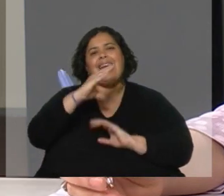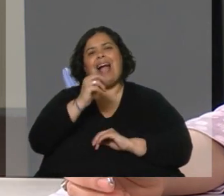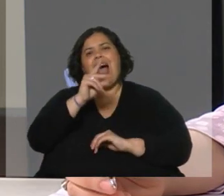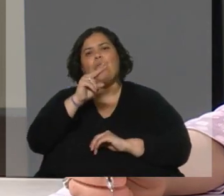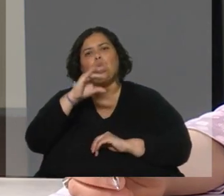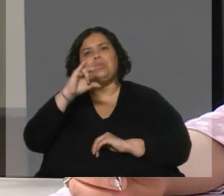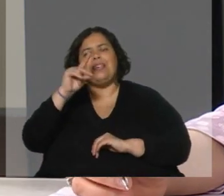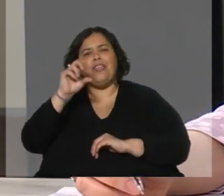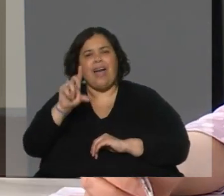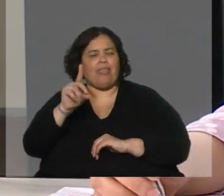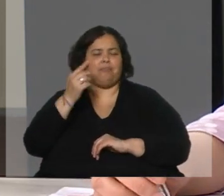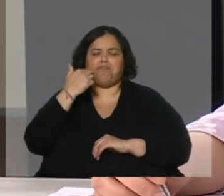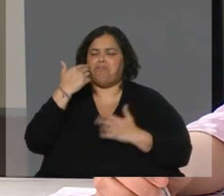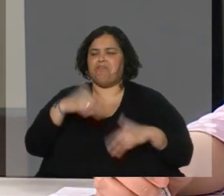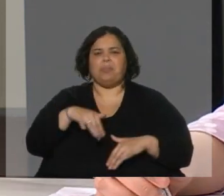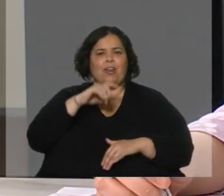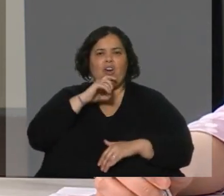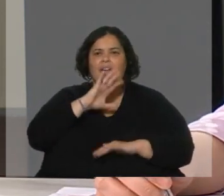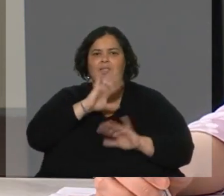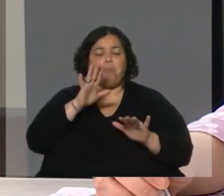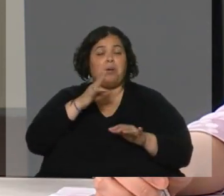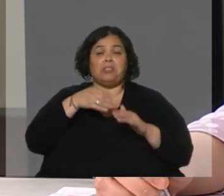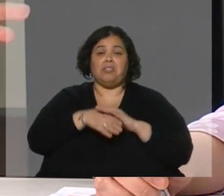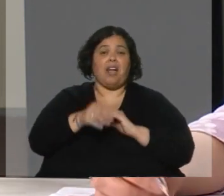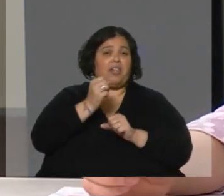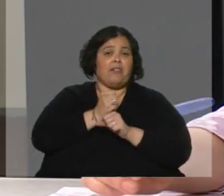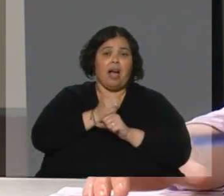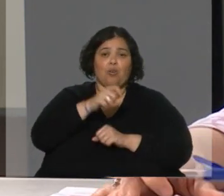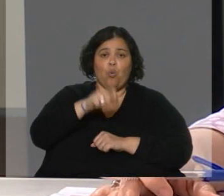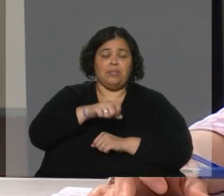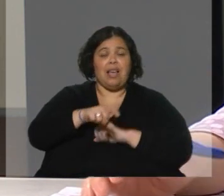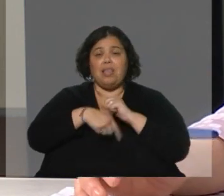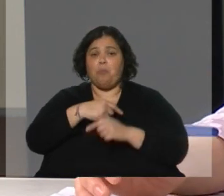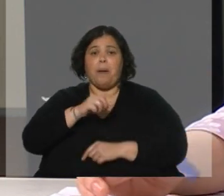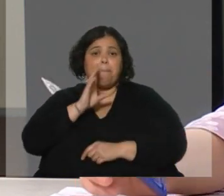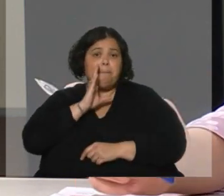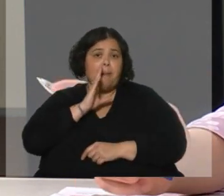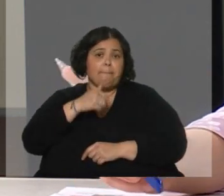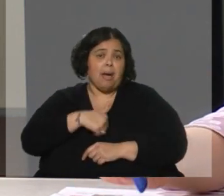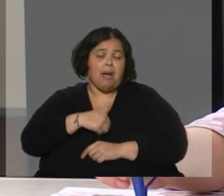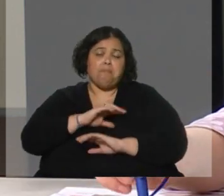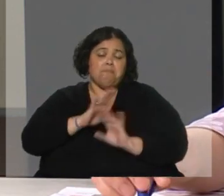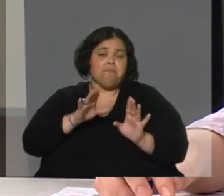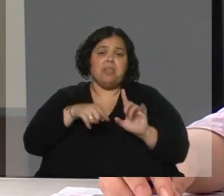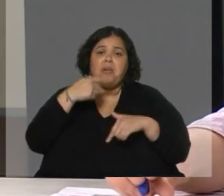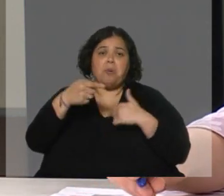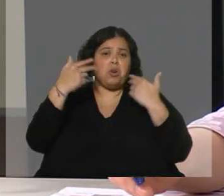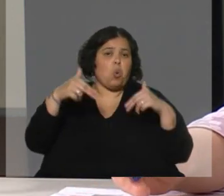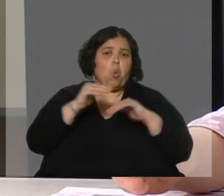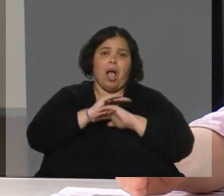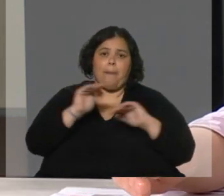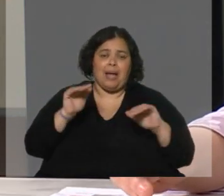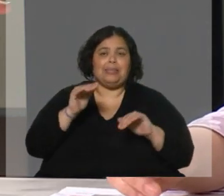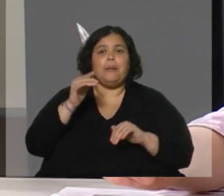coordinadora del partido Nacional después de entrar al poder judicial Después fui madre nunca más en mi grupo de WhatsApp familiares a ver por eso quiero